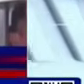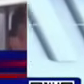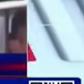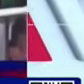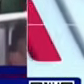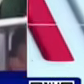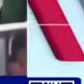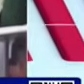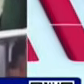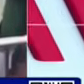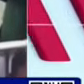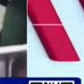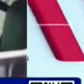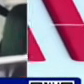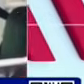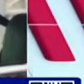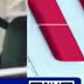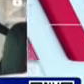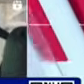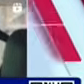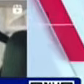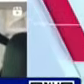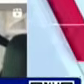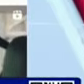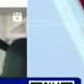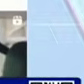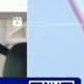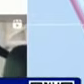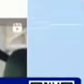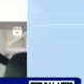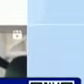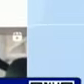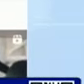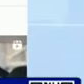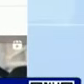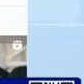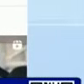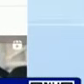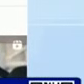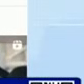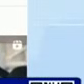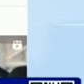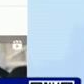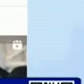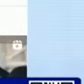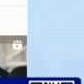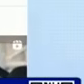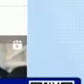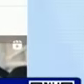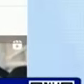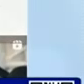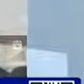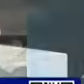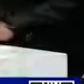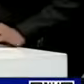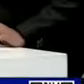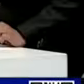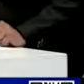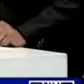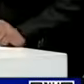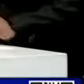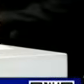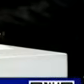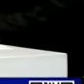también puede participar en algunas preguntas que lanzamos para transmitirlas en los noticieros. Exacto. Dicho esto, nos vamos. Nos